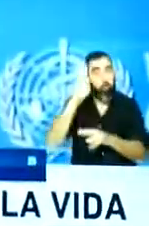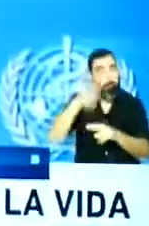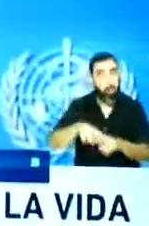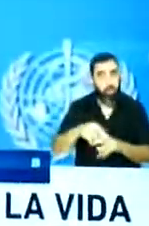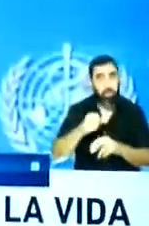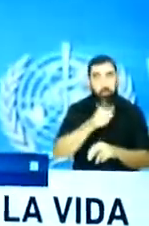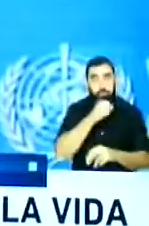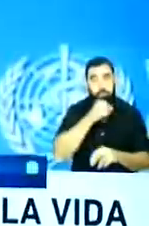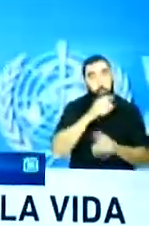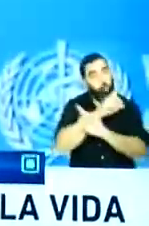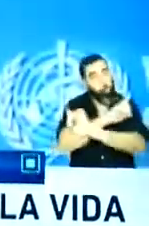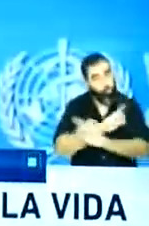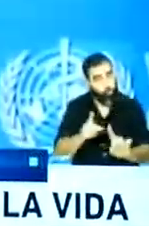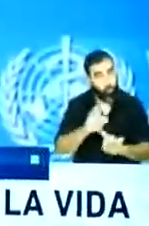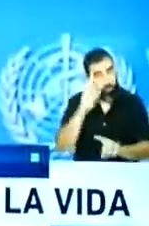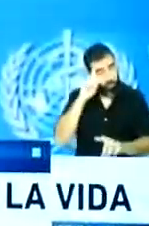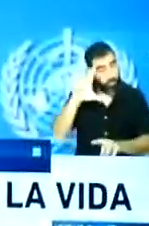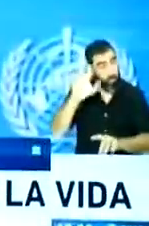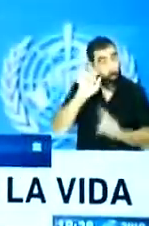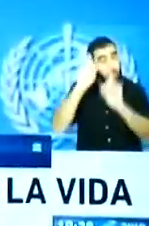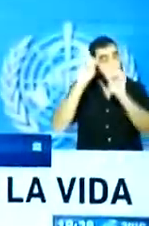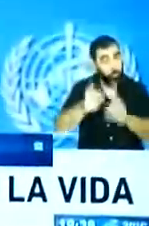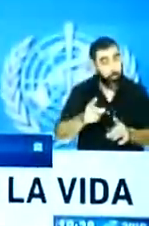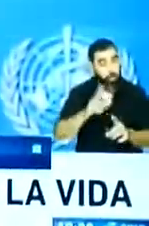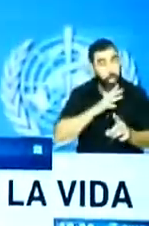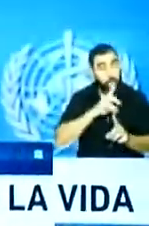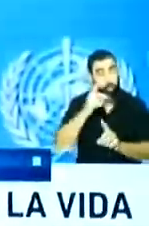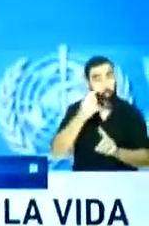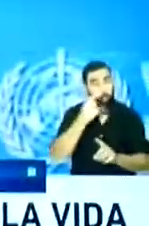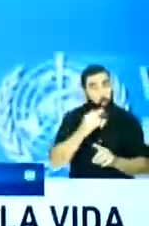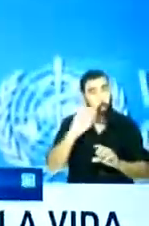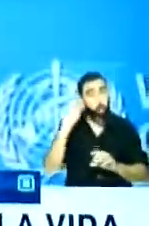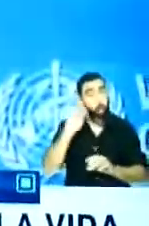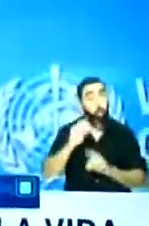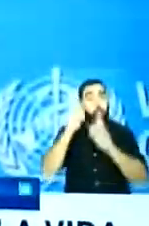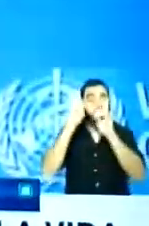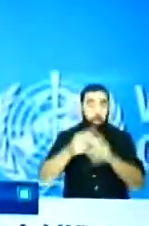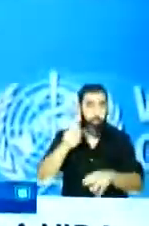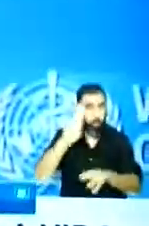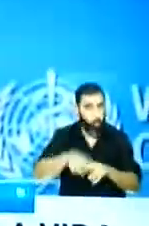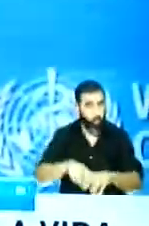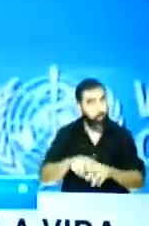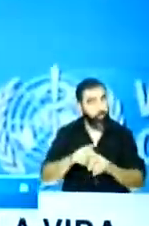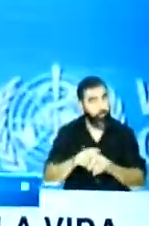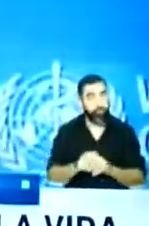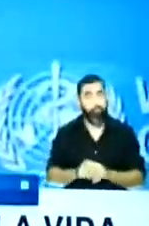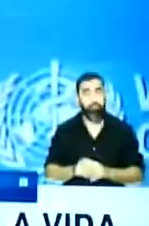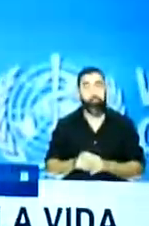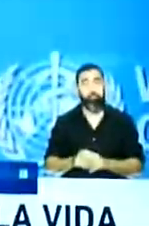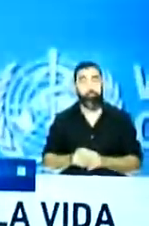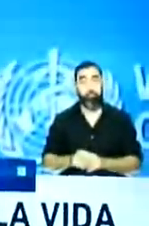gente mayor, y recordó que hay también un número significativo de jóvenes fallecidos.